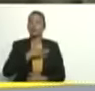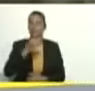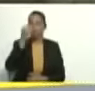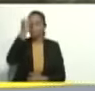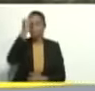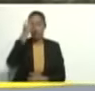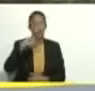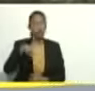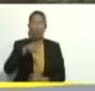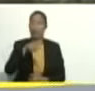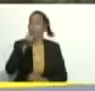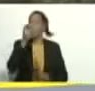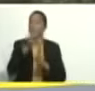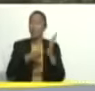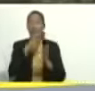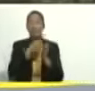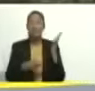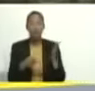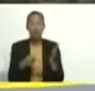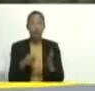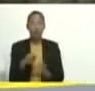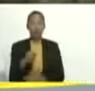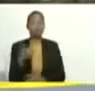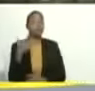Prohibido fallar, muchachos y muchachas.